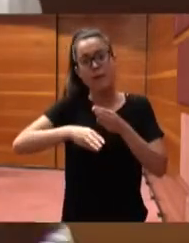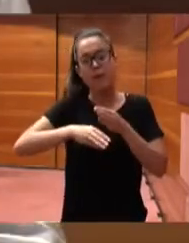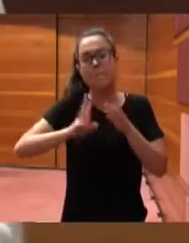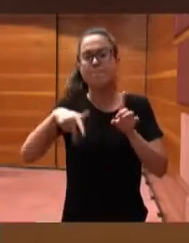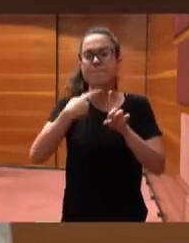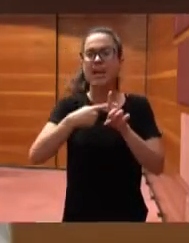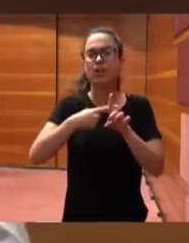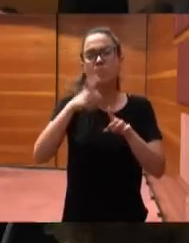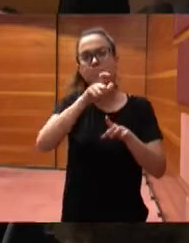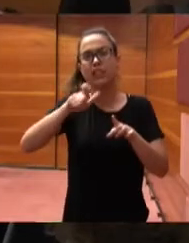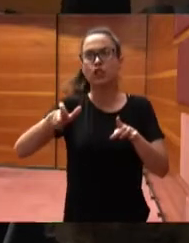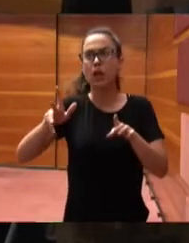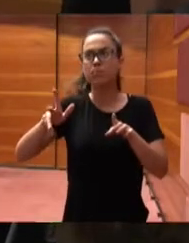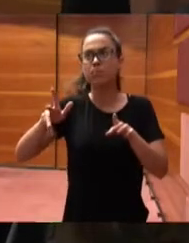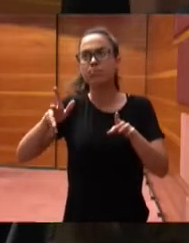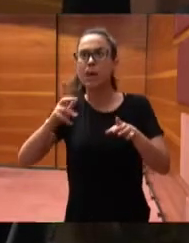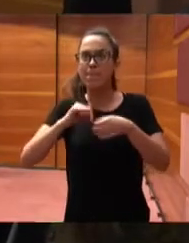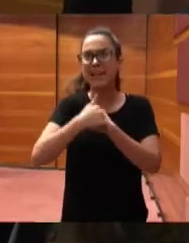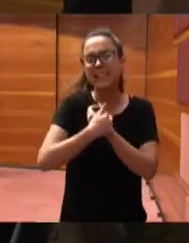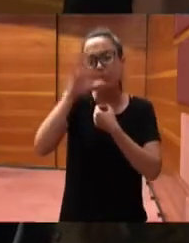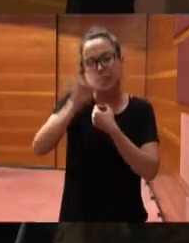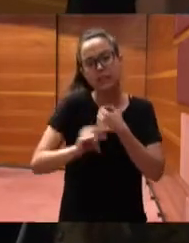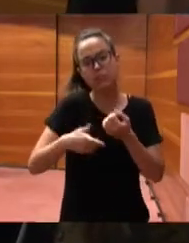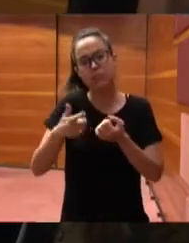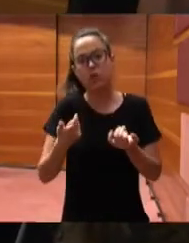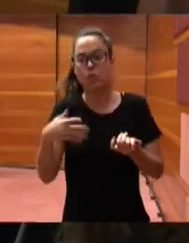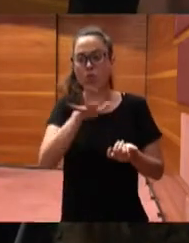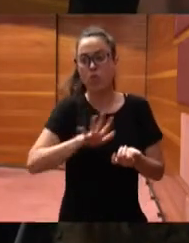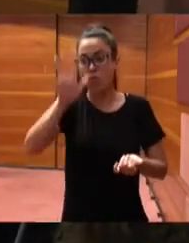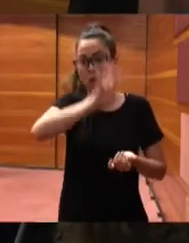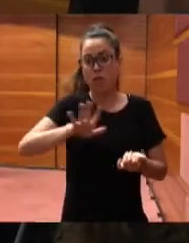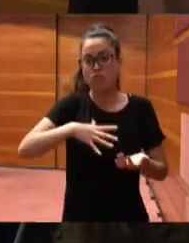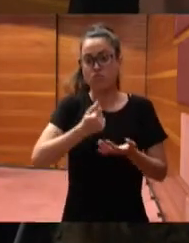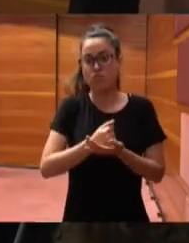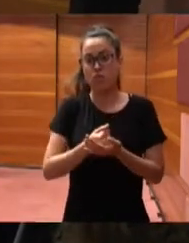partidista. Más participativa. Sí, ¿te ha respondido?